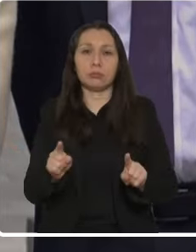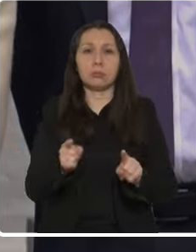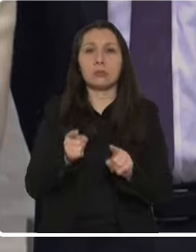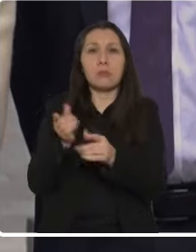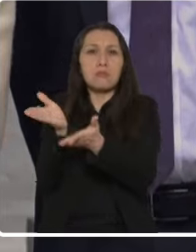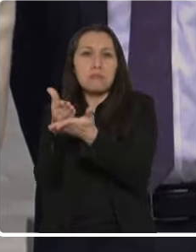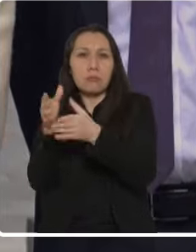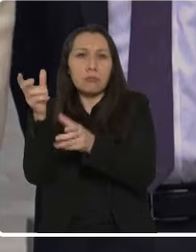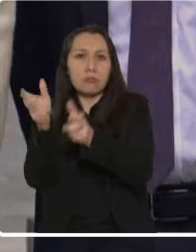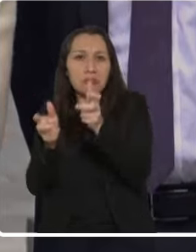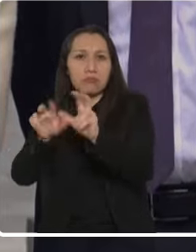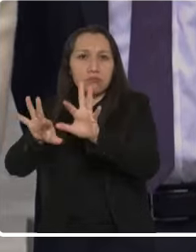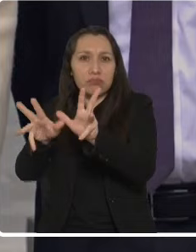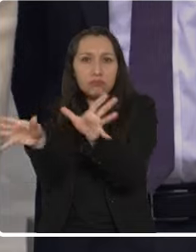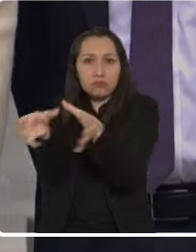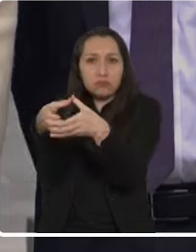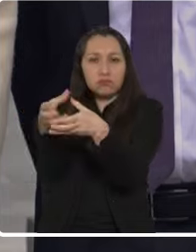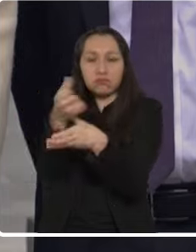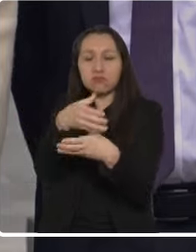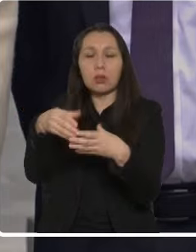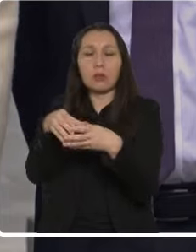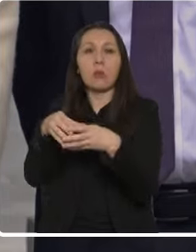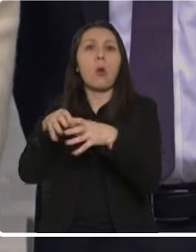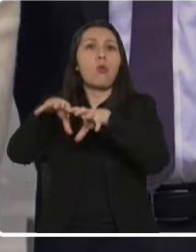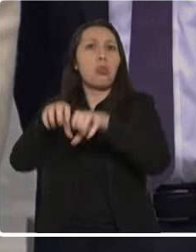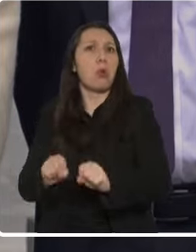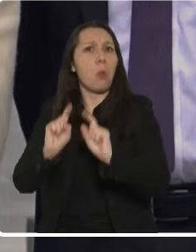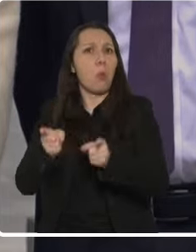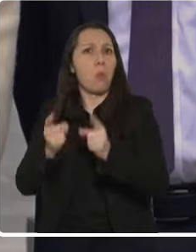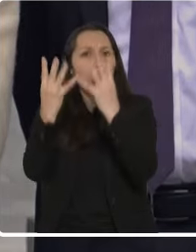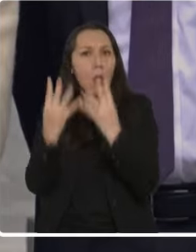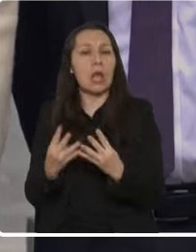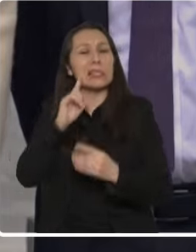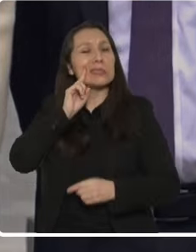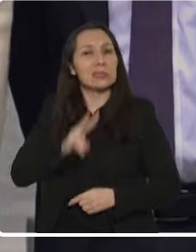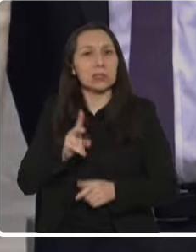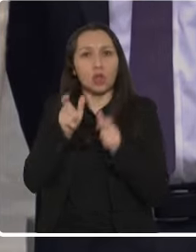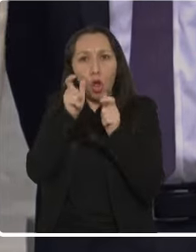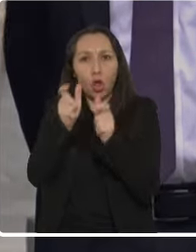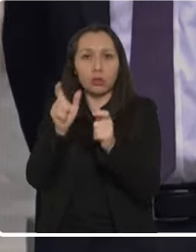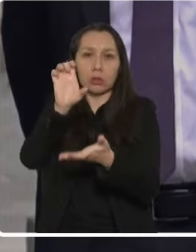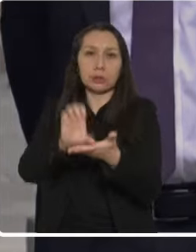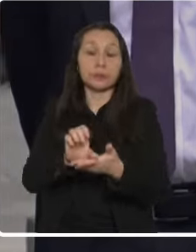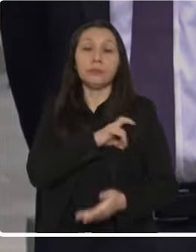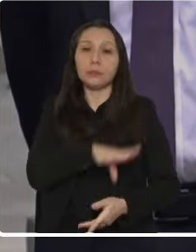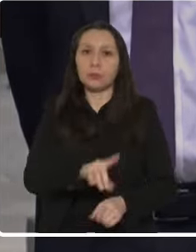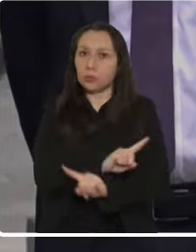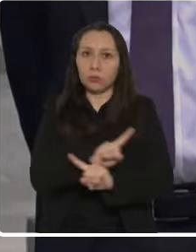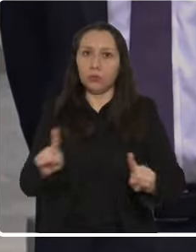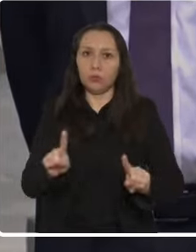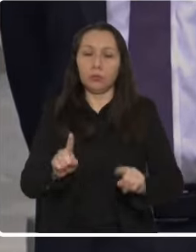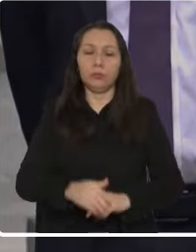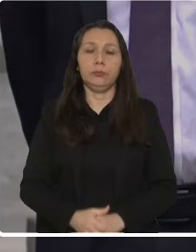crimen organizado se ha tomado las cárceles sin control del Estado. En Chile eso no va a suceder.